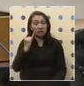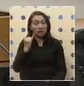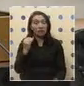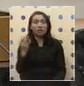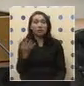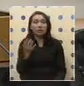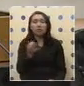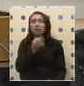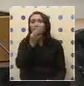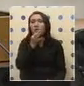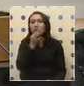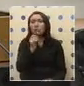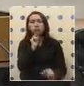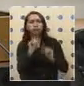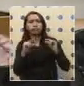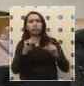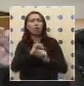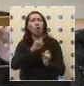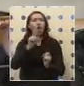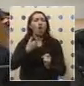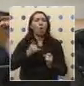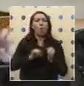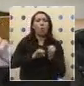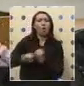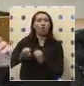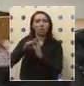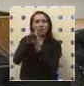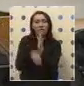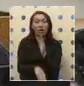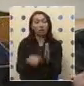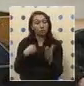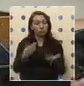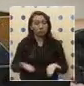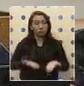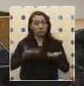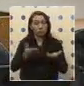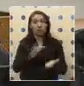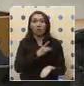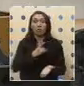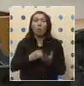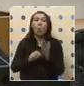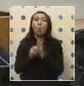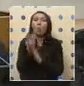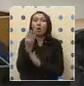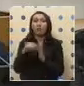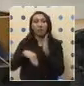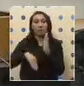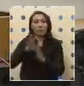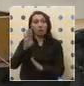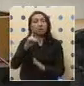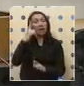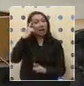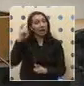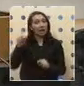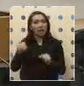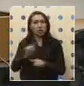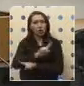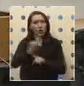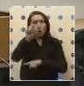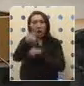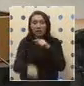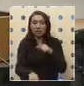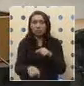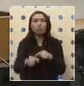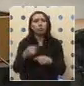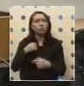para argumentar en contra de esta rebaja. Yo les propongo a los diputados de la nueva mayoría y a los que creen que esto es inaceptable,